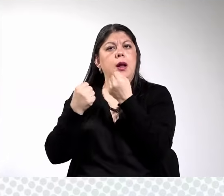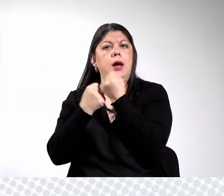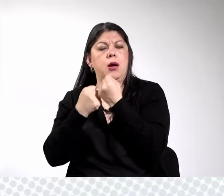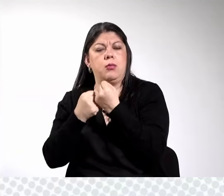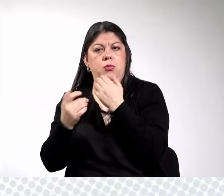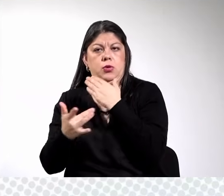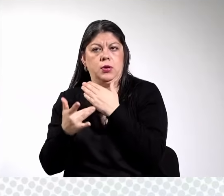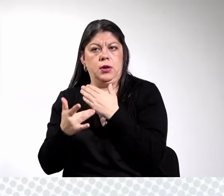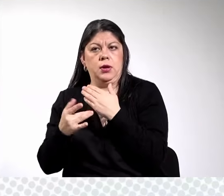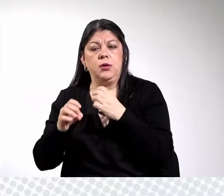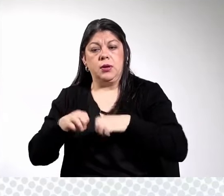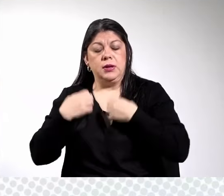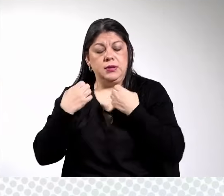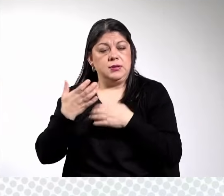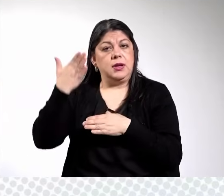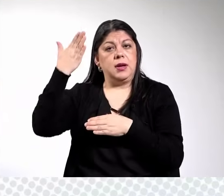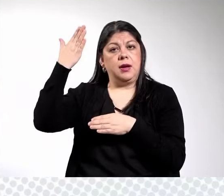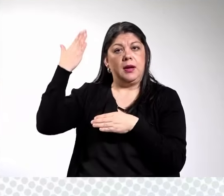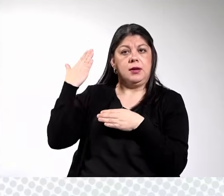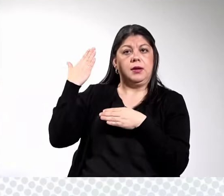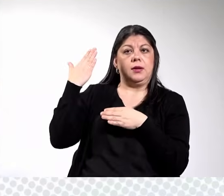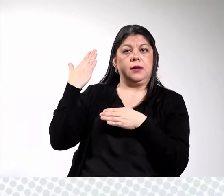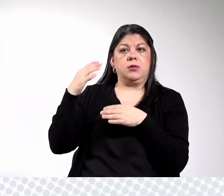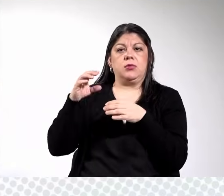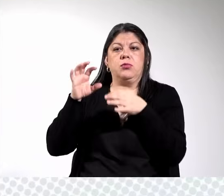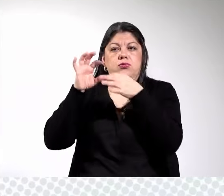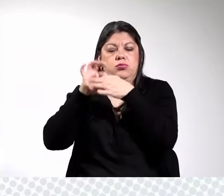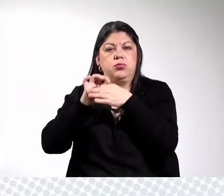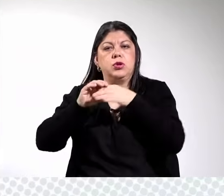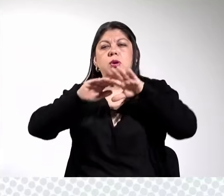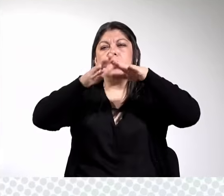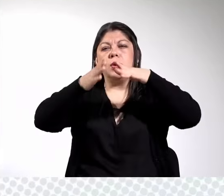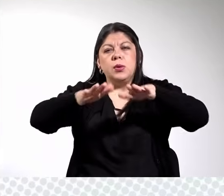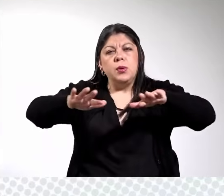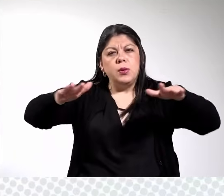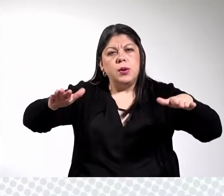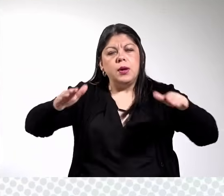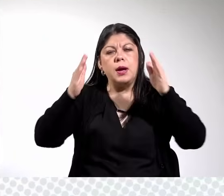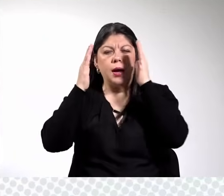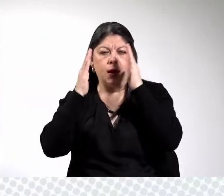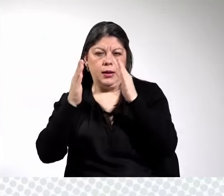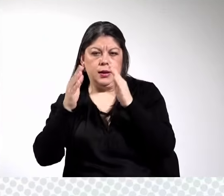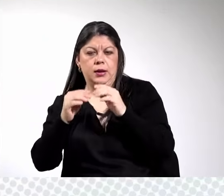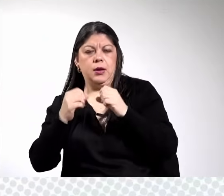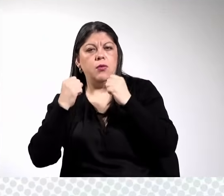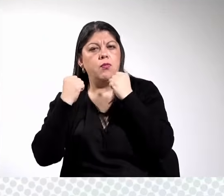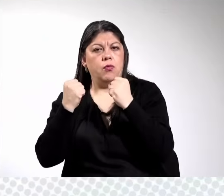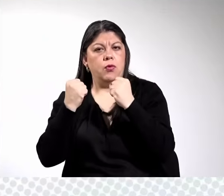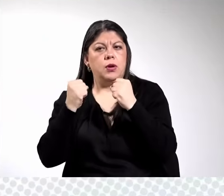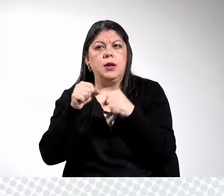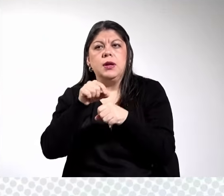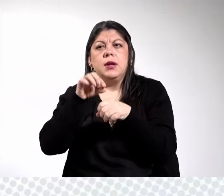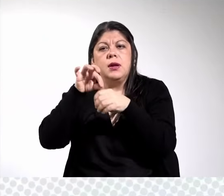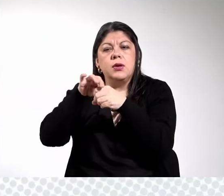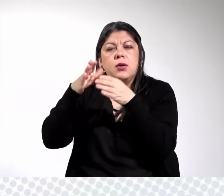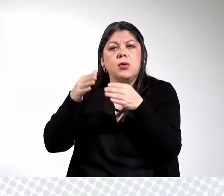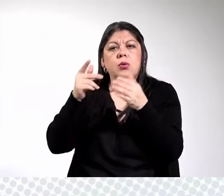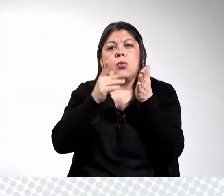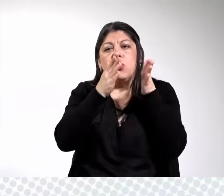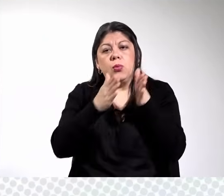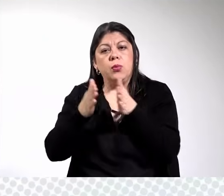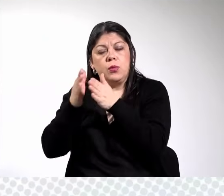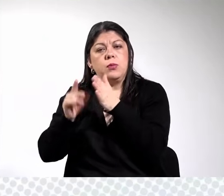como existía antes por el MAG, luego atender realmente y fortalecerles a ellos con los planes